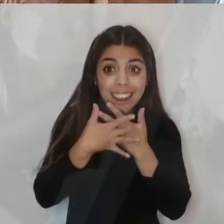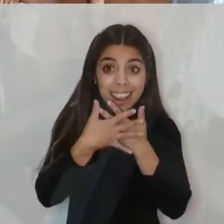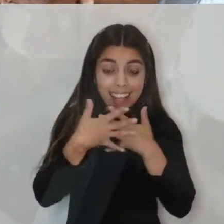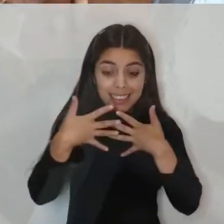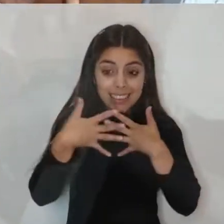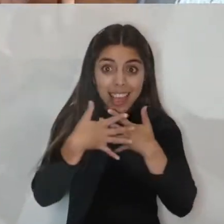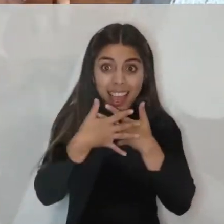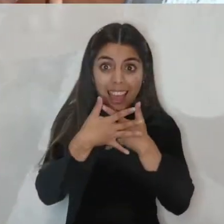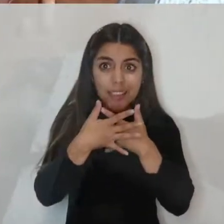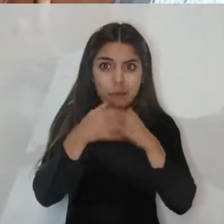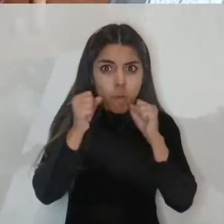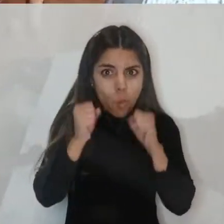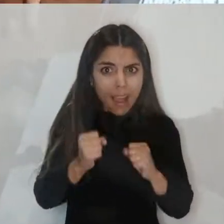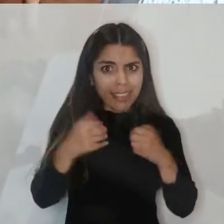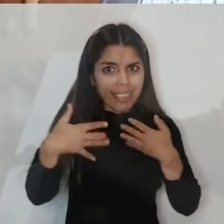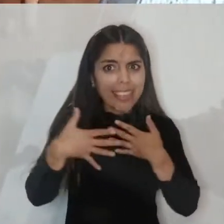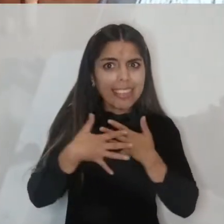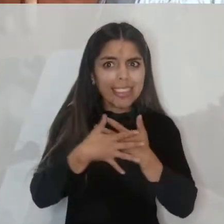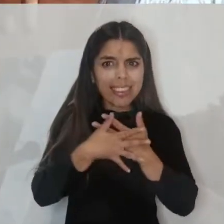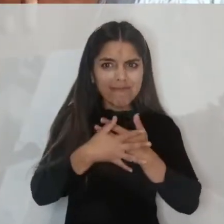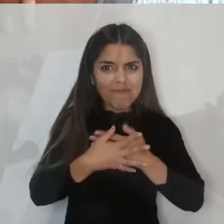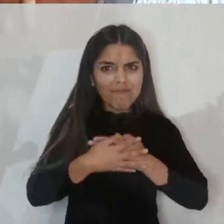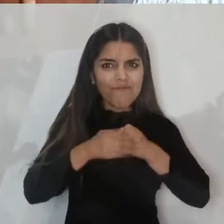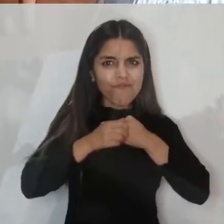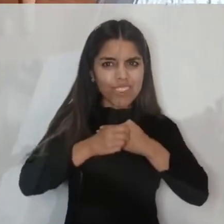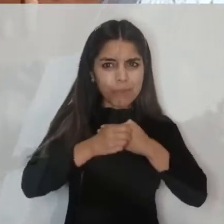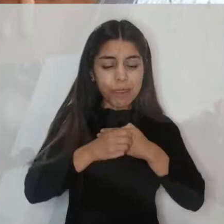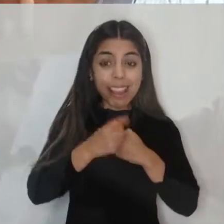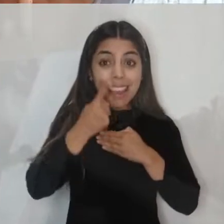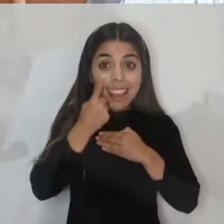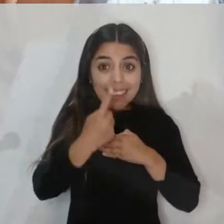pues si no, uno no lo puede. Y este es el tono, pues.